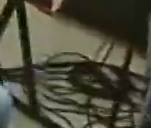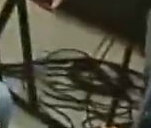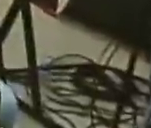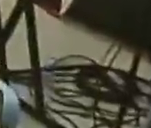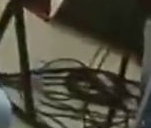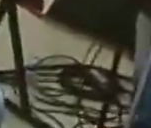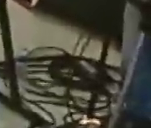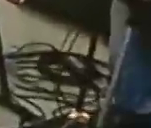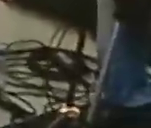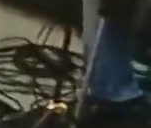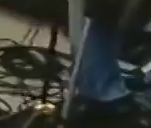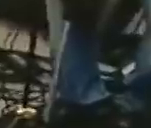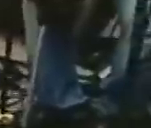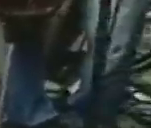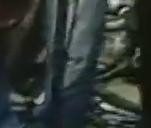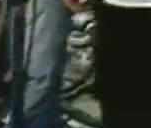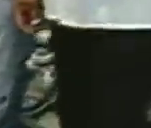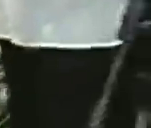Como heredero quedó,